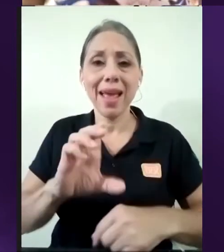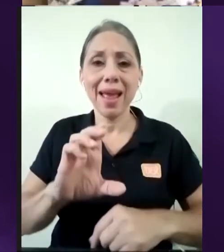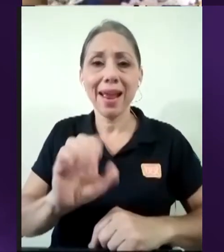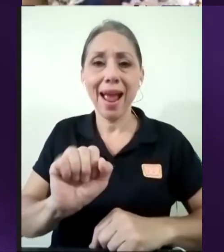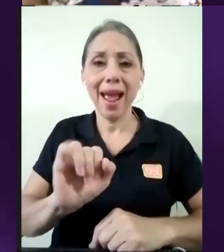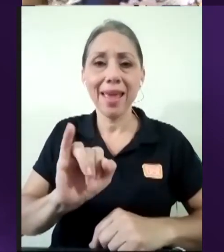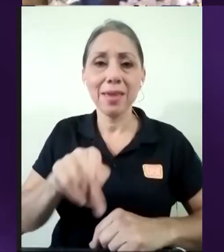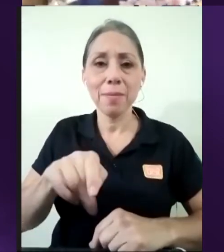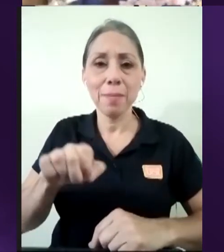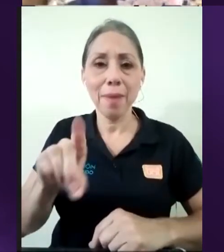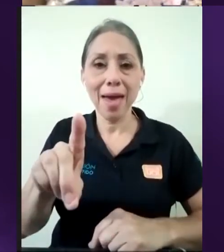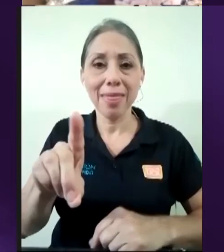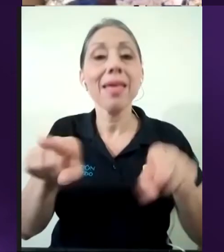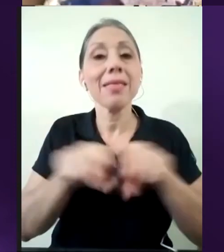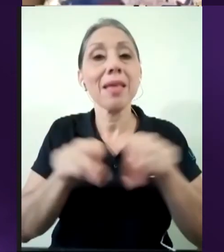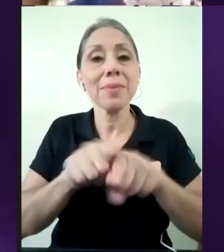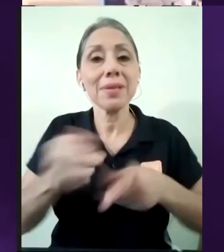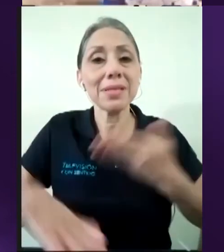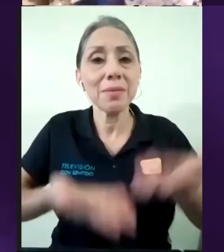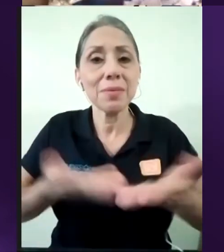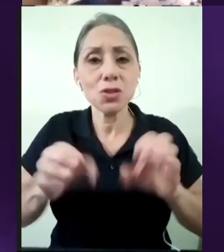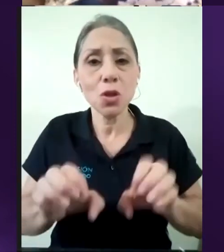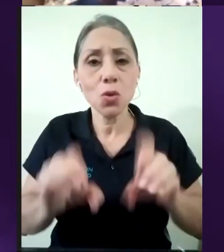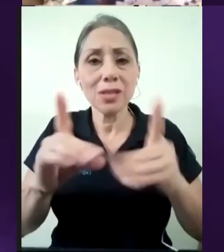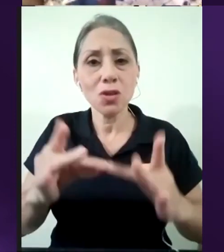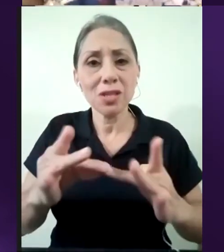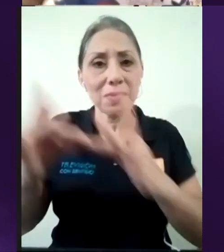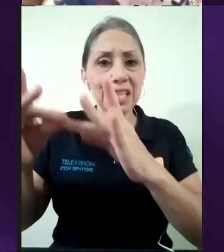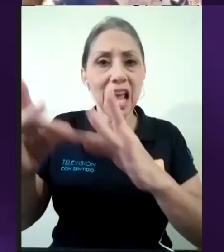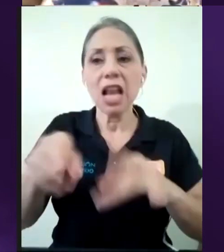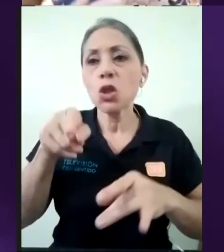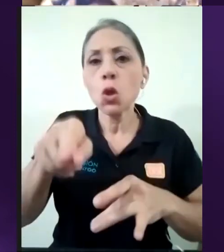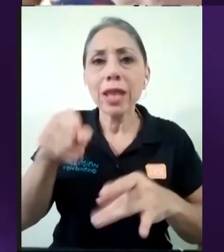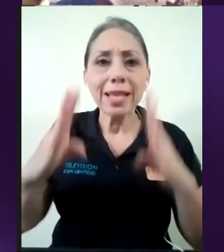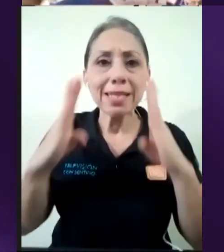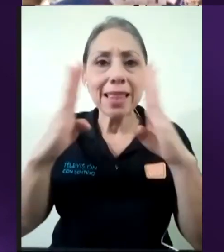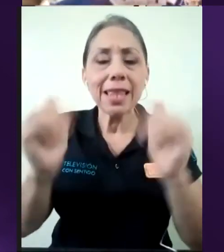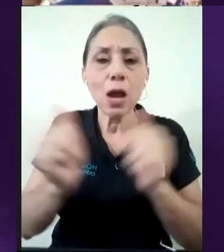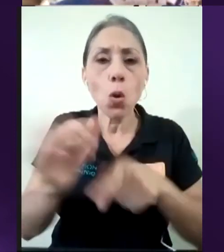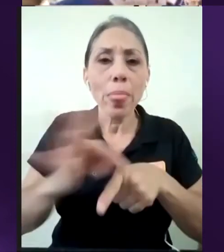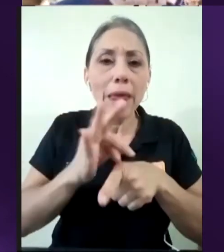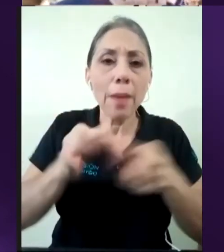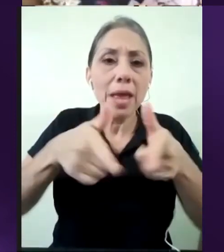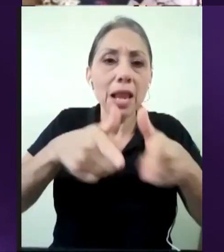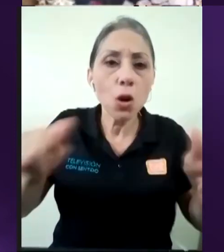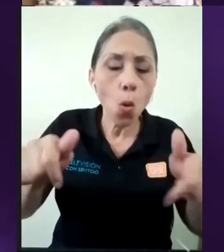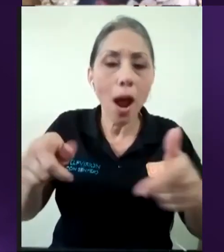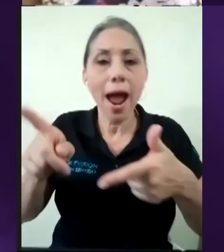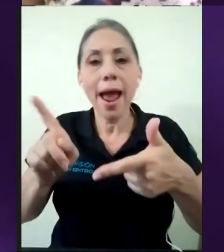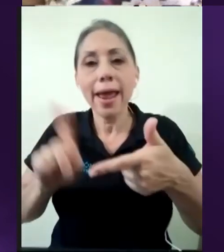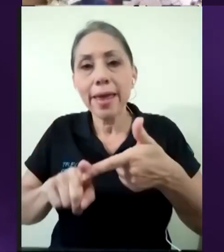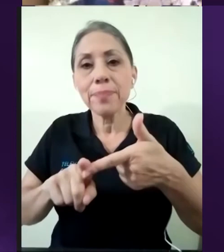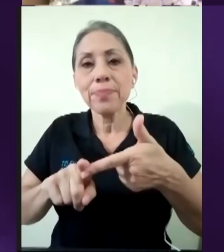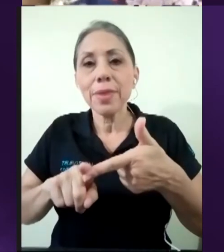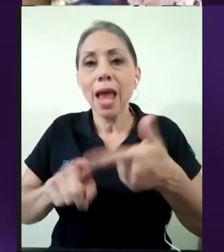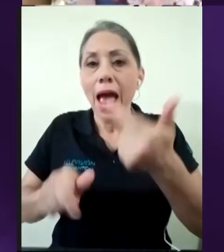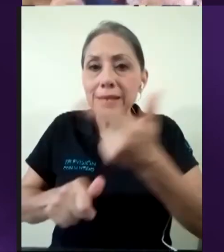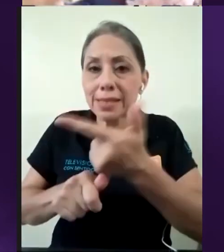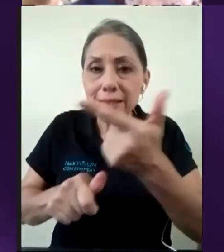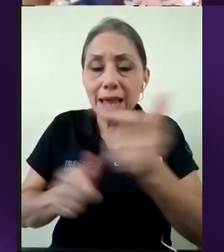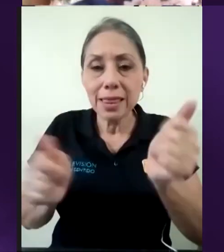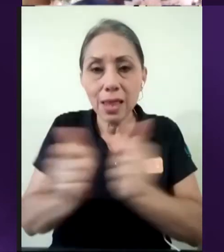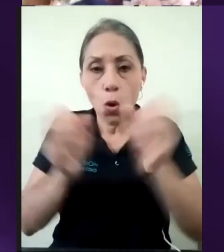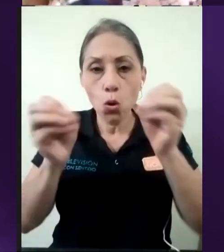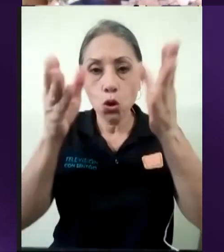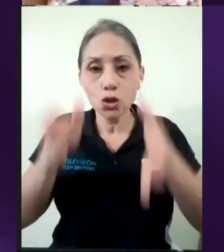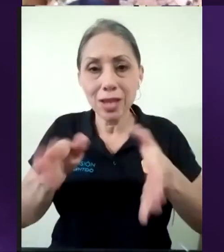educación especial, donde se les daba, por ejemplo, terapia de lenguaje, asistencia con docentes de educación especial, y que están dejando